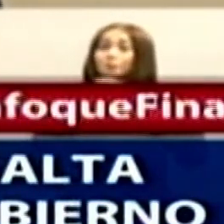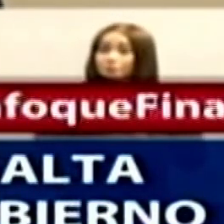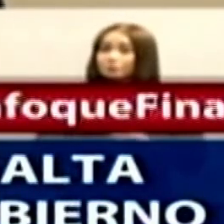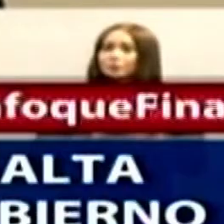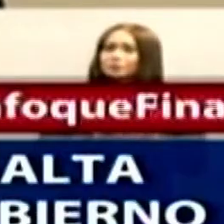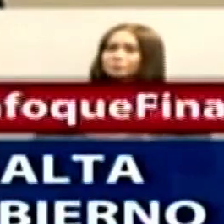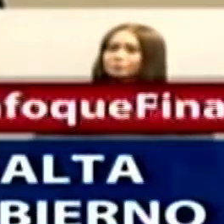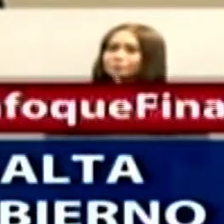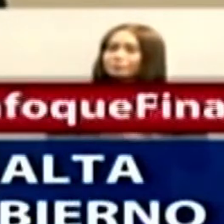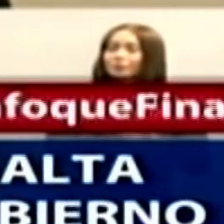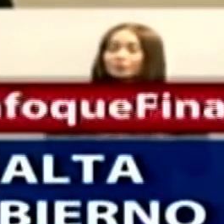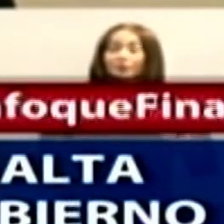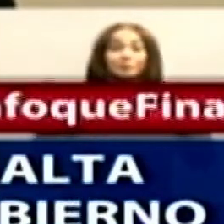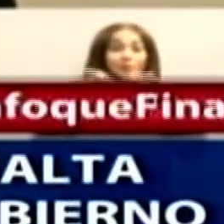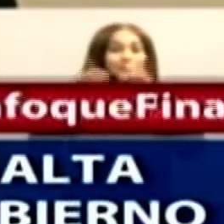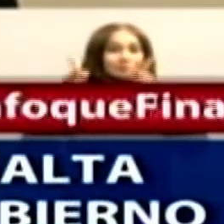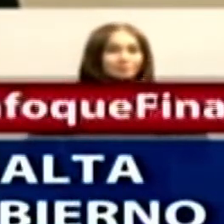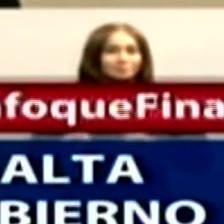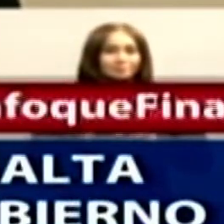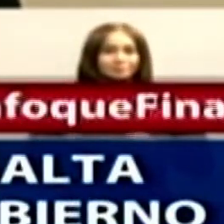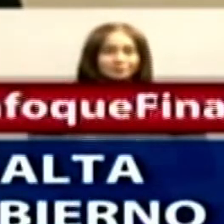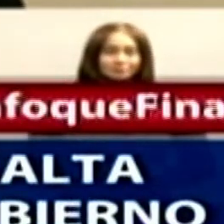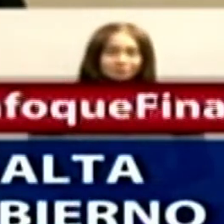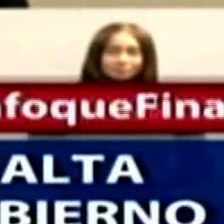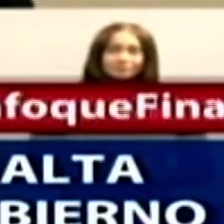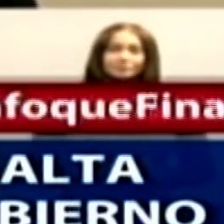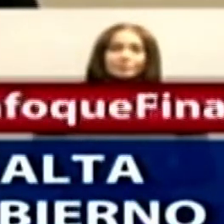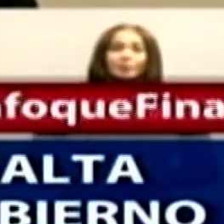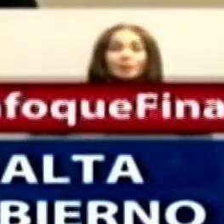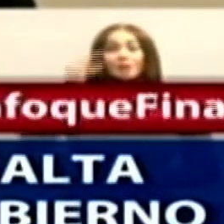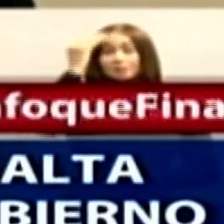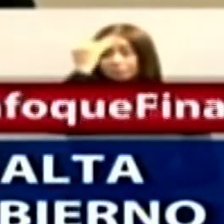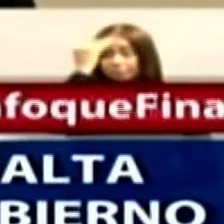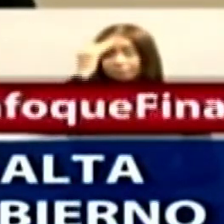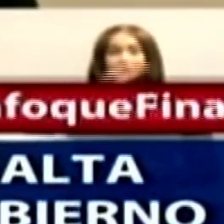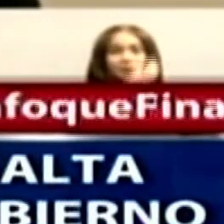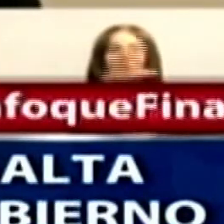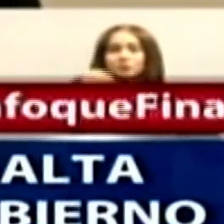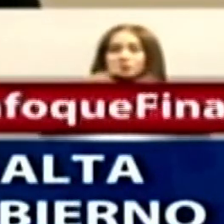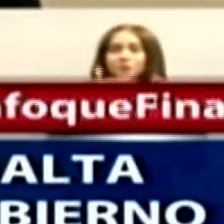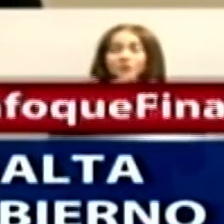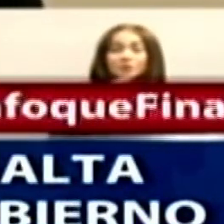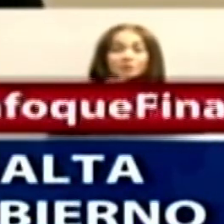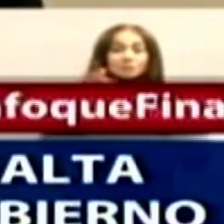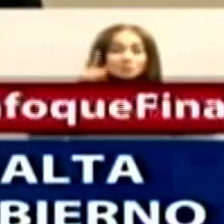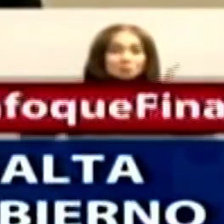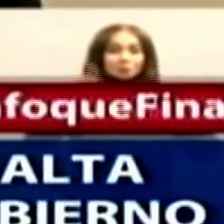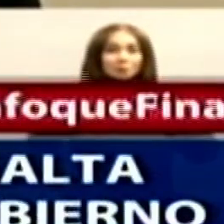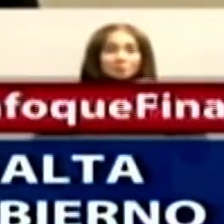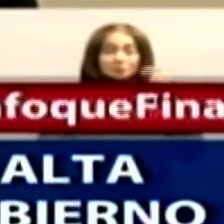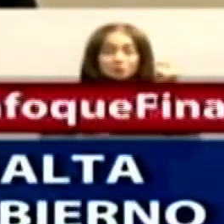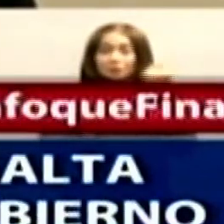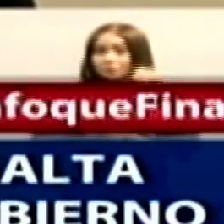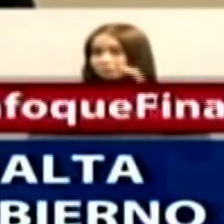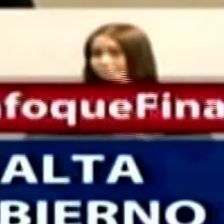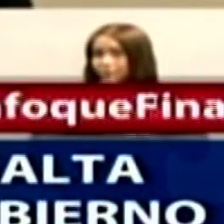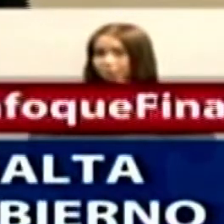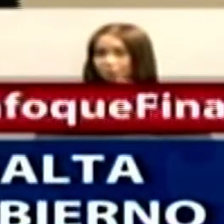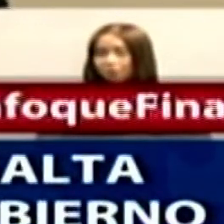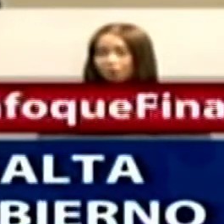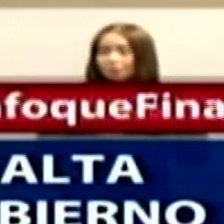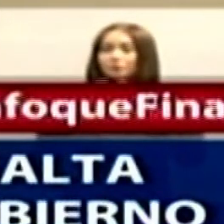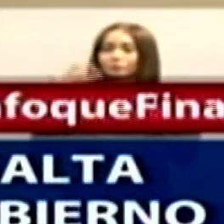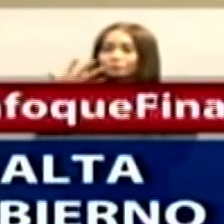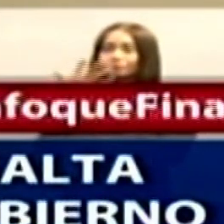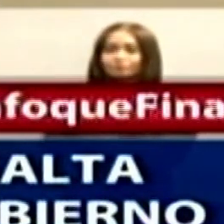dominicanas. Tengan por seguro, nadie quedará impune si ha malversado el dinero del pueblo. Por